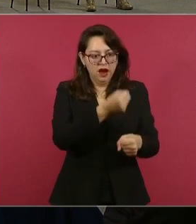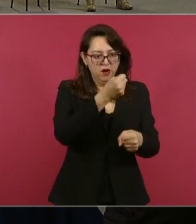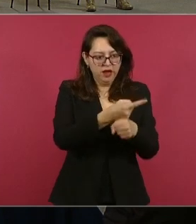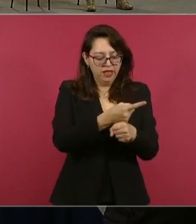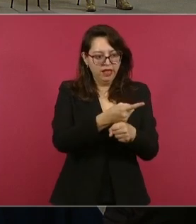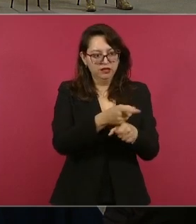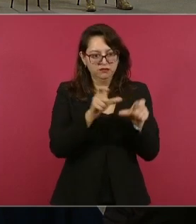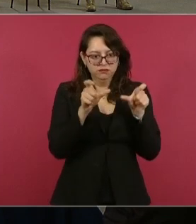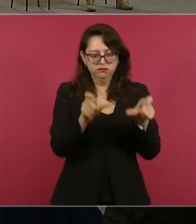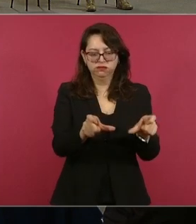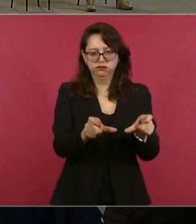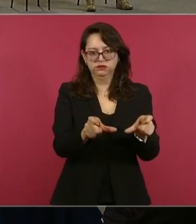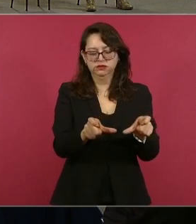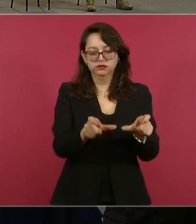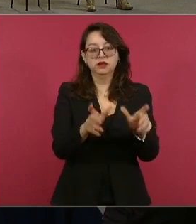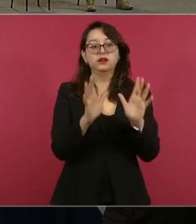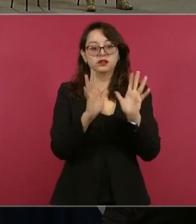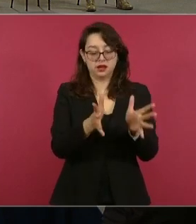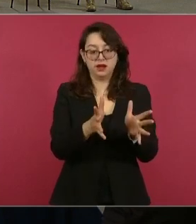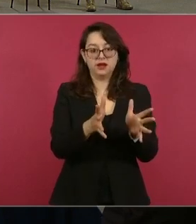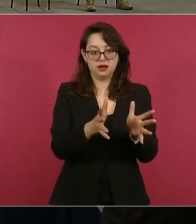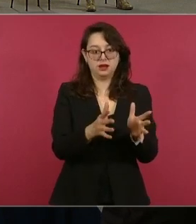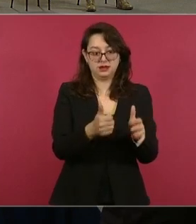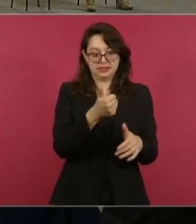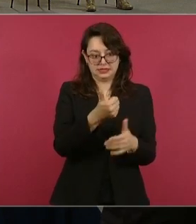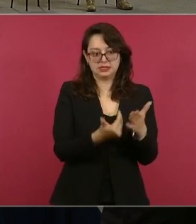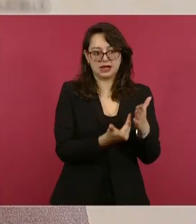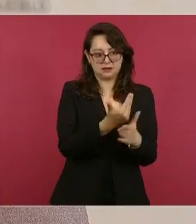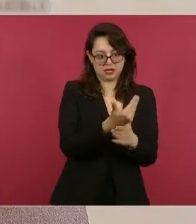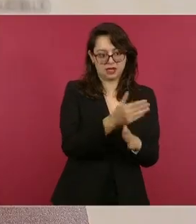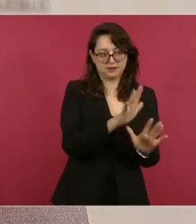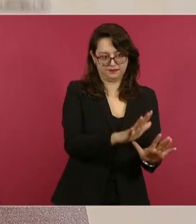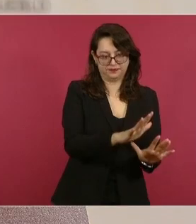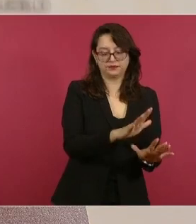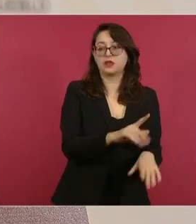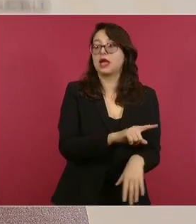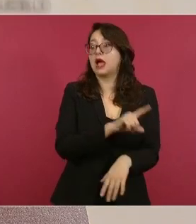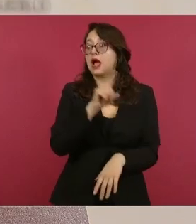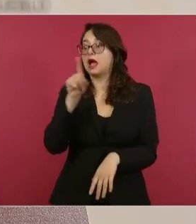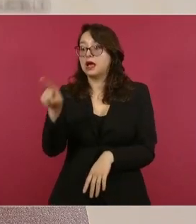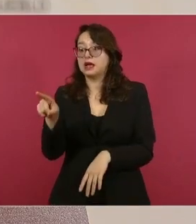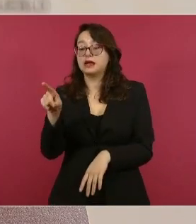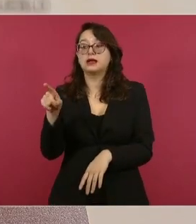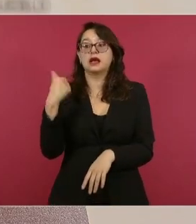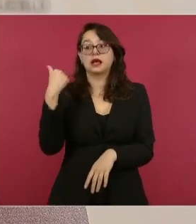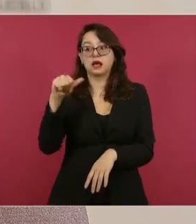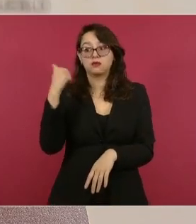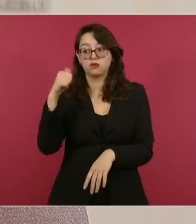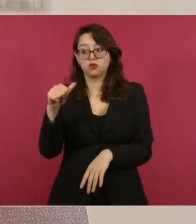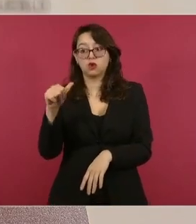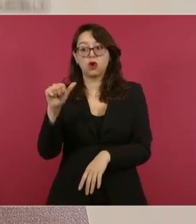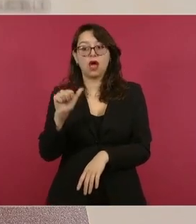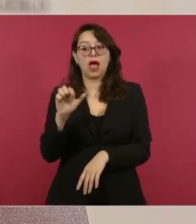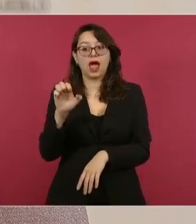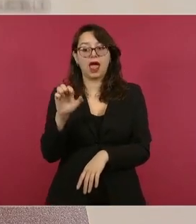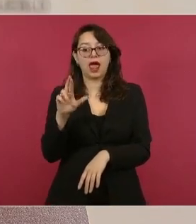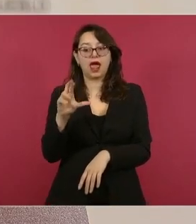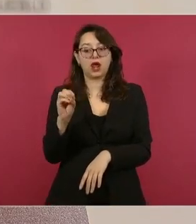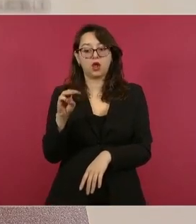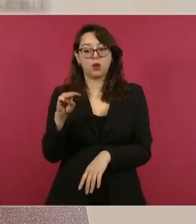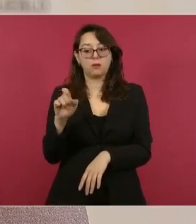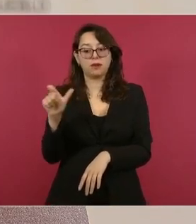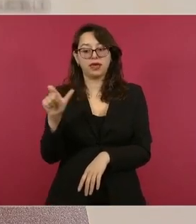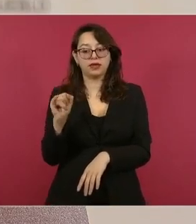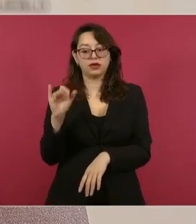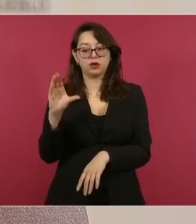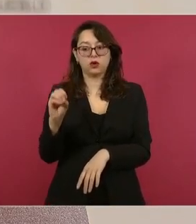a nadie. Y ahorita a las 7:00 a.m. salió un primer vuelo de Aeroméxico, que va a llegar ahorita aproximadamente a las